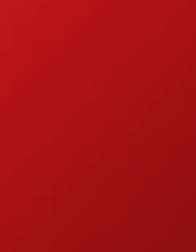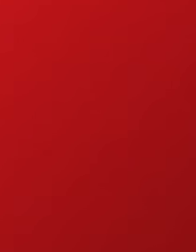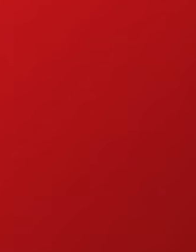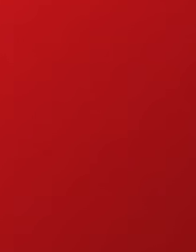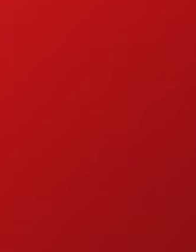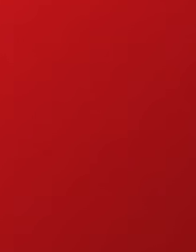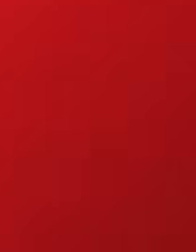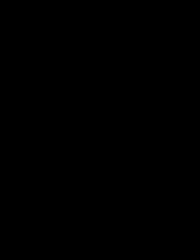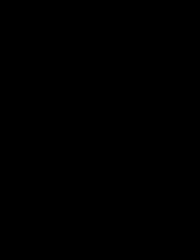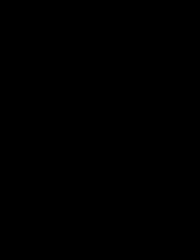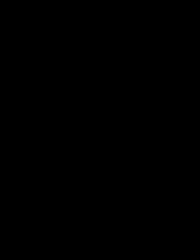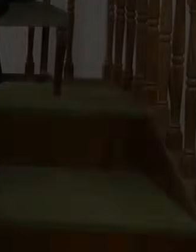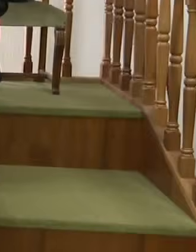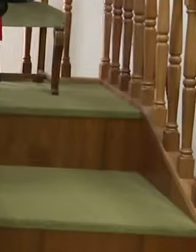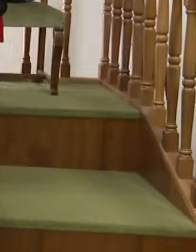mejor.